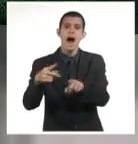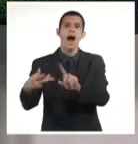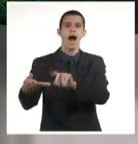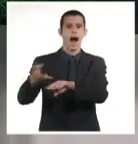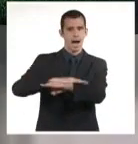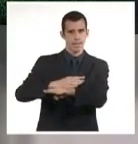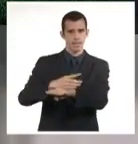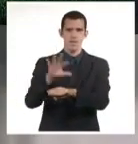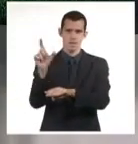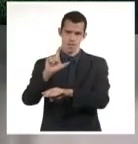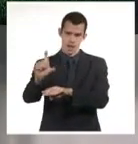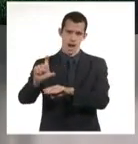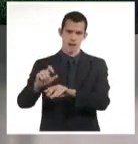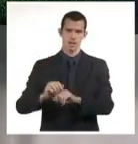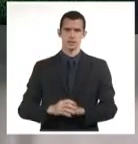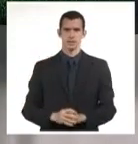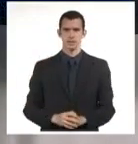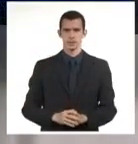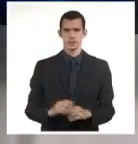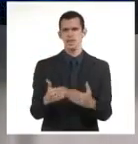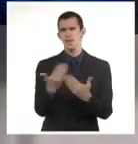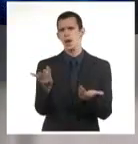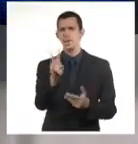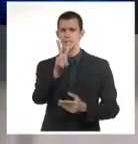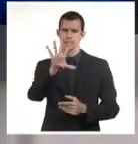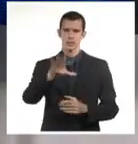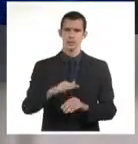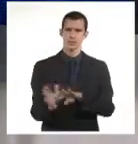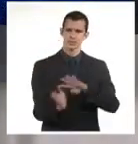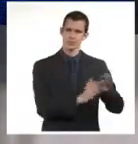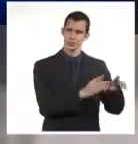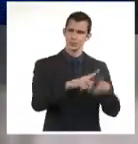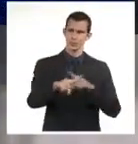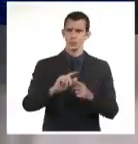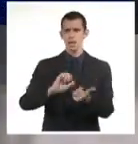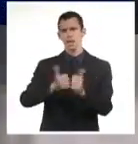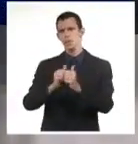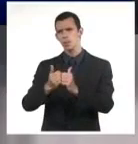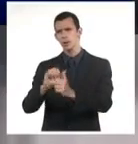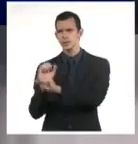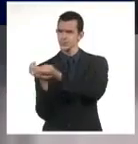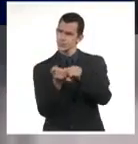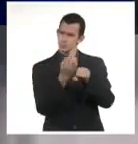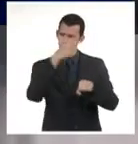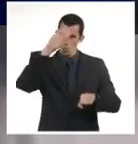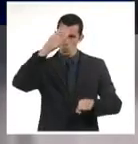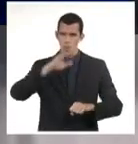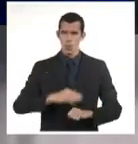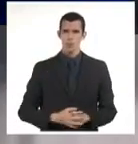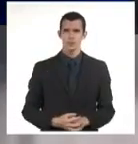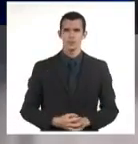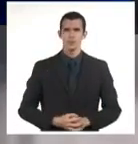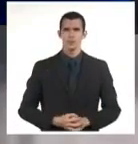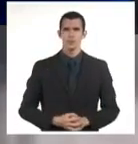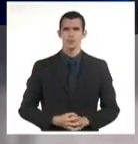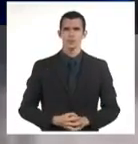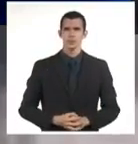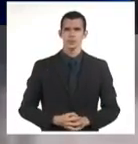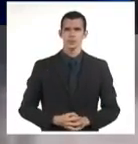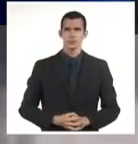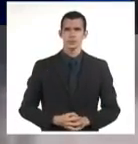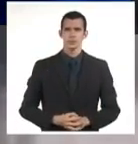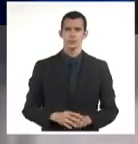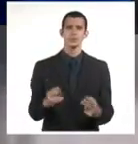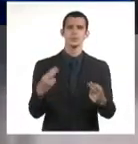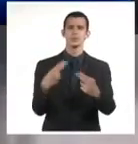día 25. Y termino con nuestro deporte nacional, pues hoy fue jornada inactiva en la gran final de la Serie 61 de